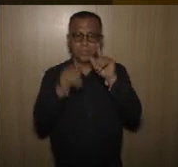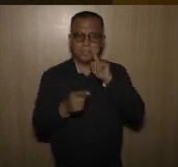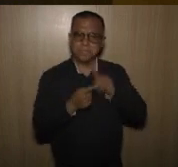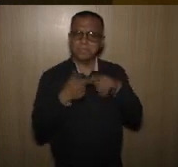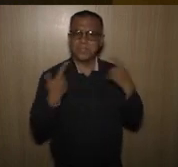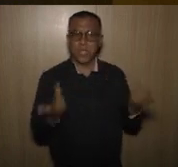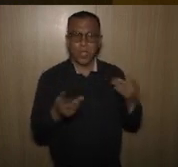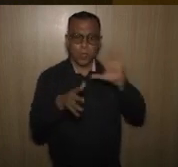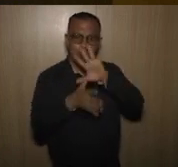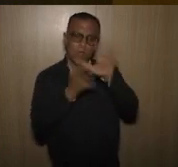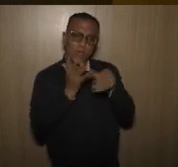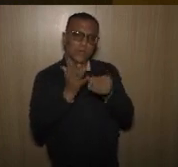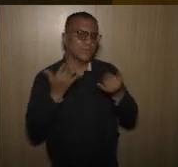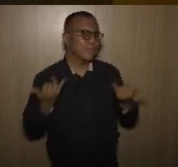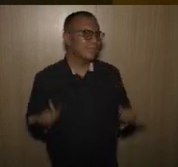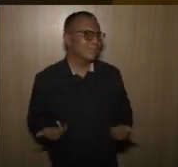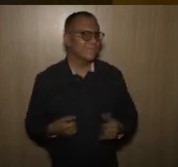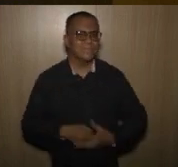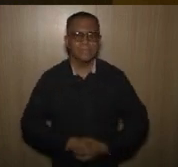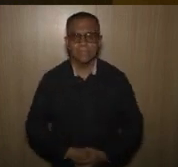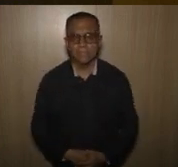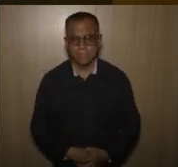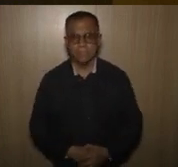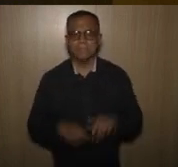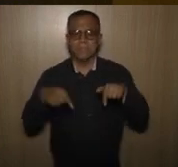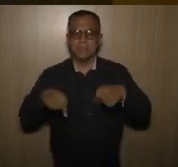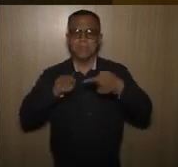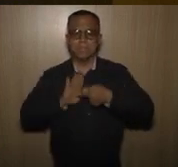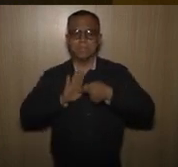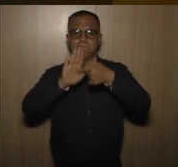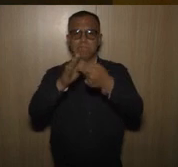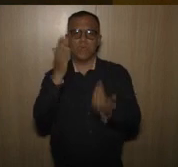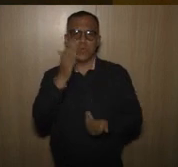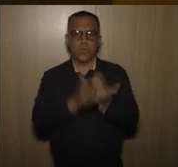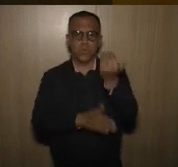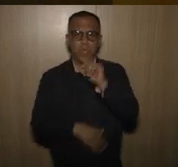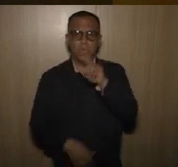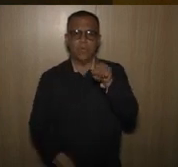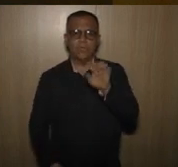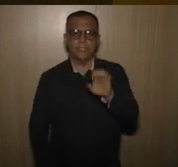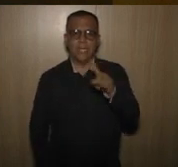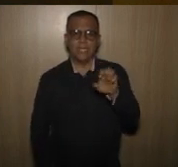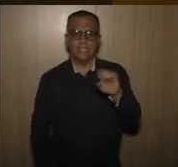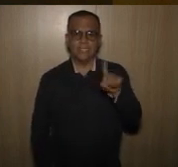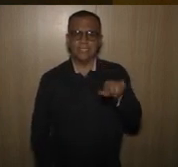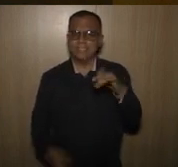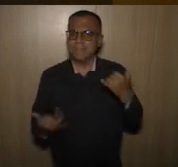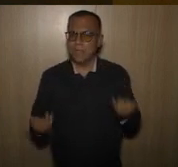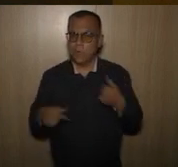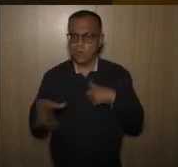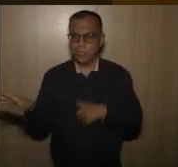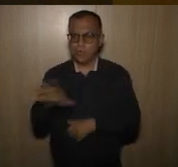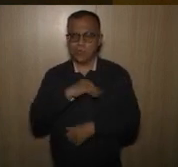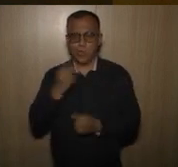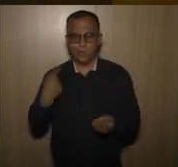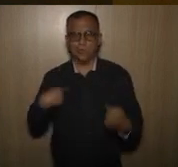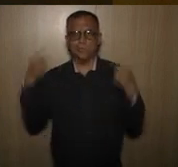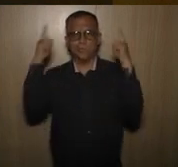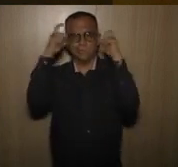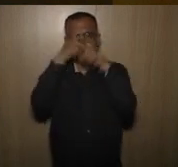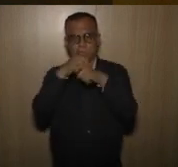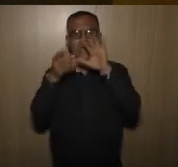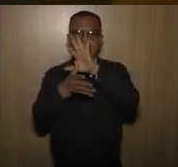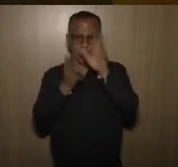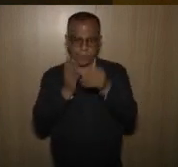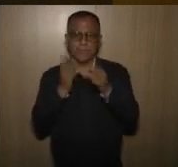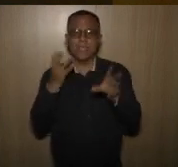cuáles son las conclusiones que deja esta presentación del nuevo SASES. ¿Qué debemos concluir todos nosotros y para los demás actores